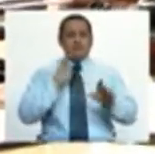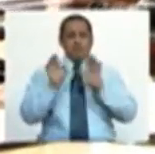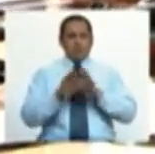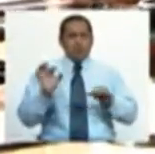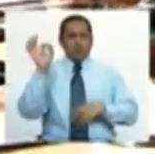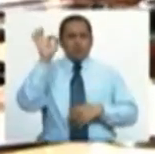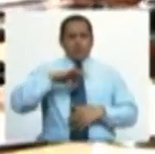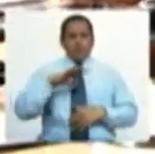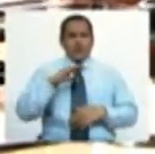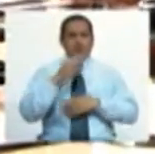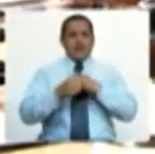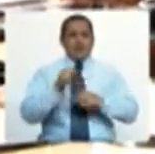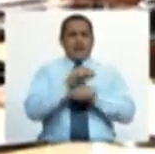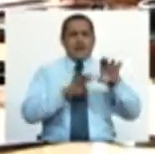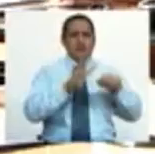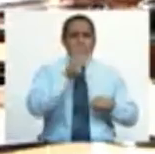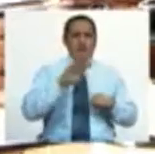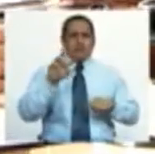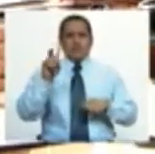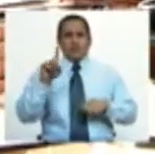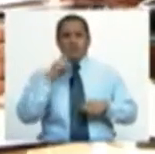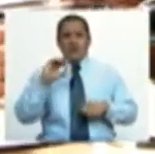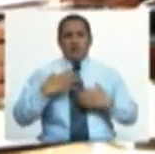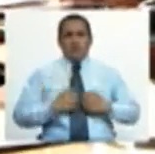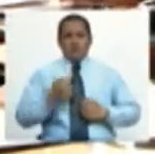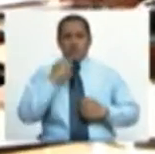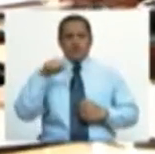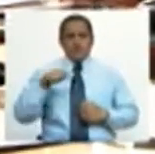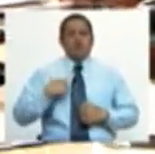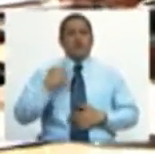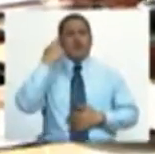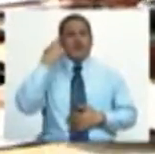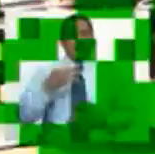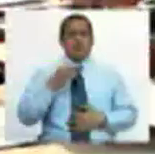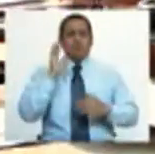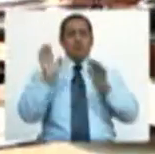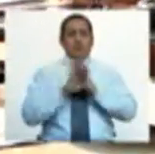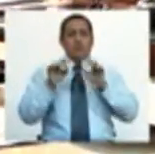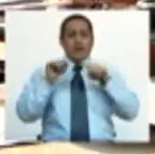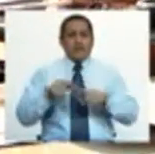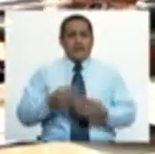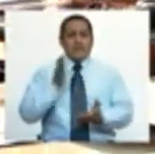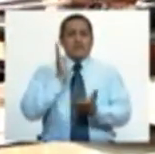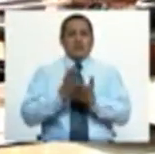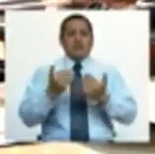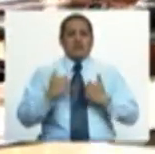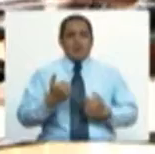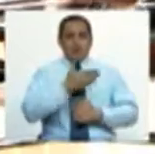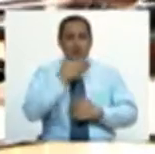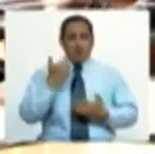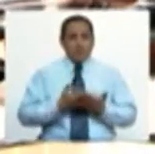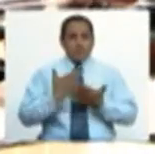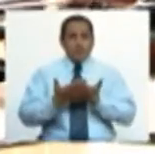que en ninguna de las dos, ni el 14 ni el 21, estuvo presente ni siquiera el abogado. Entonces, creemos que esta sentencia hubiera tenido mucho